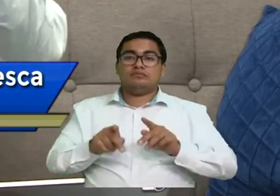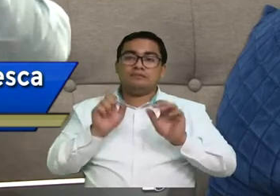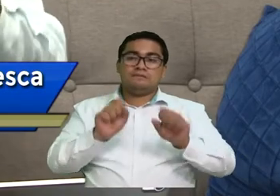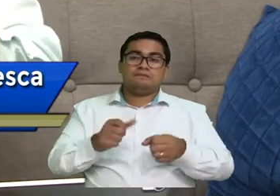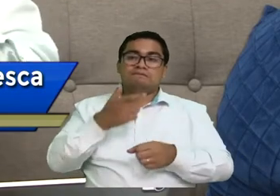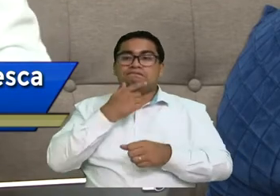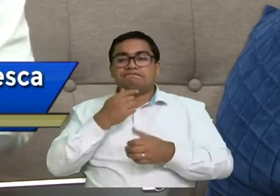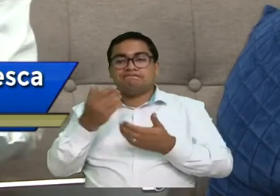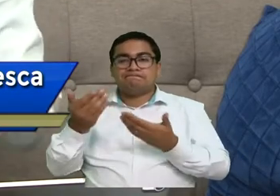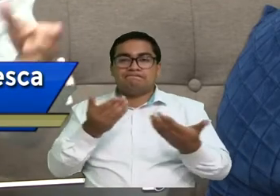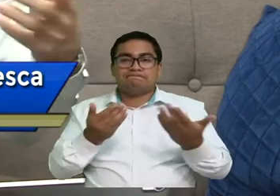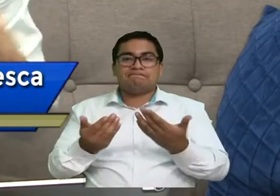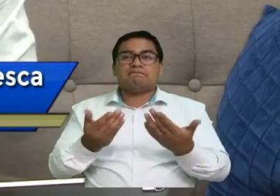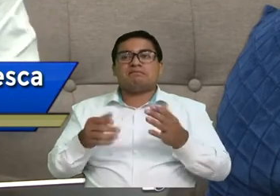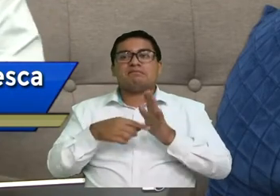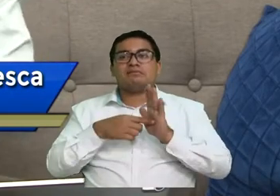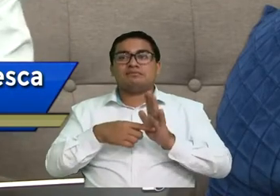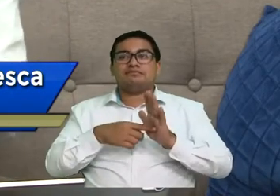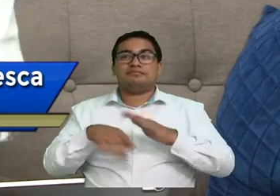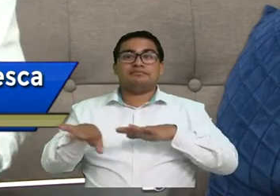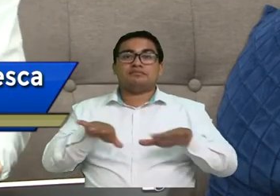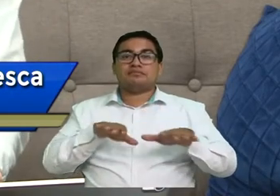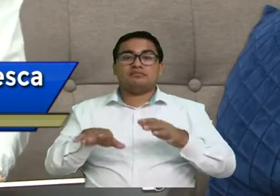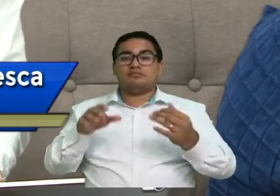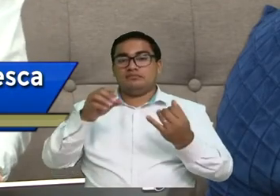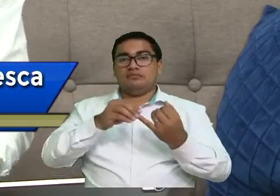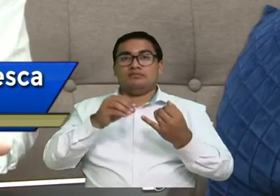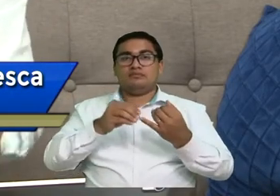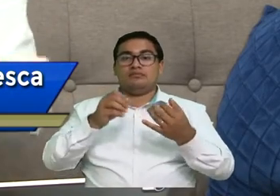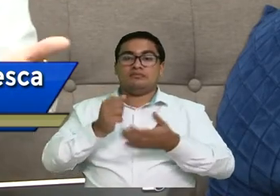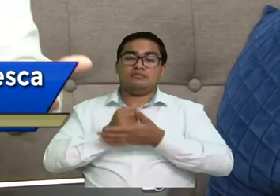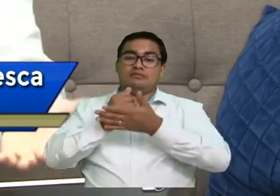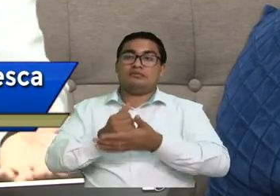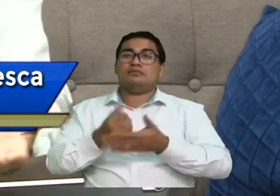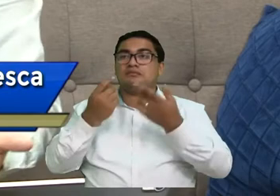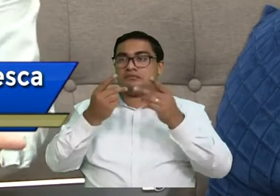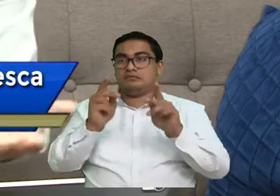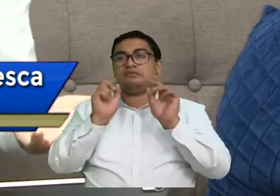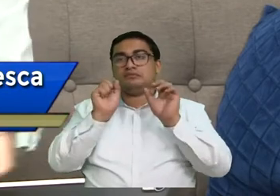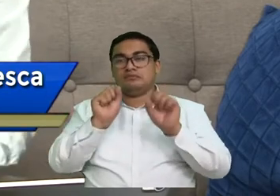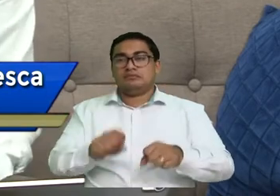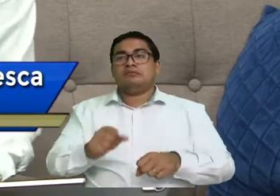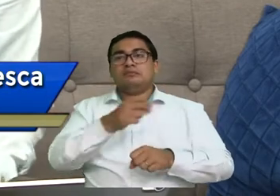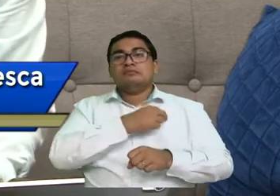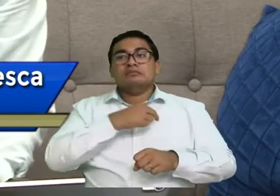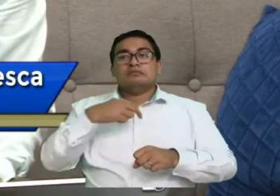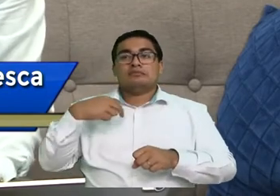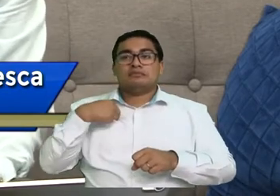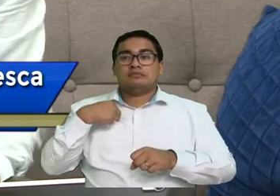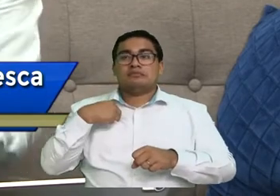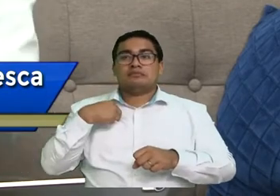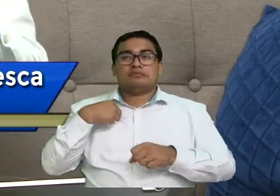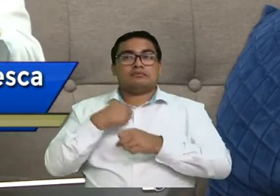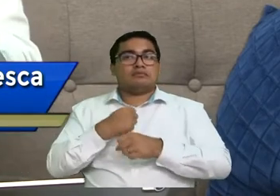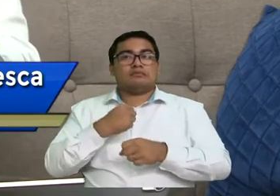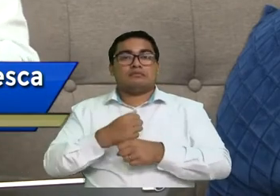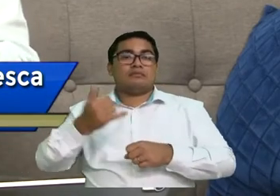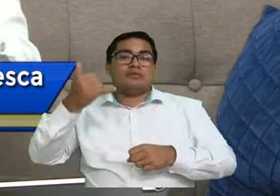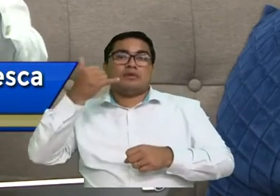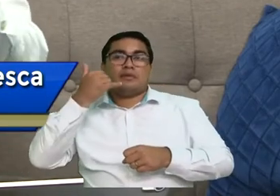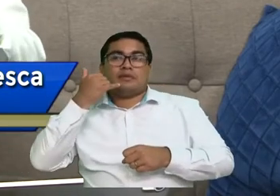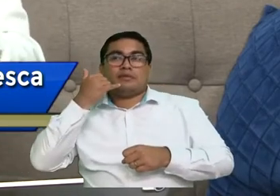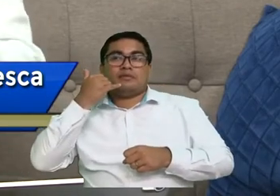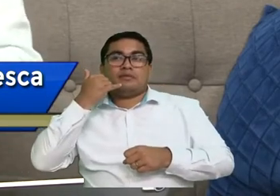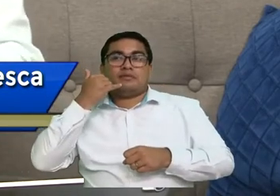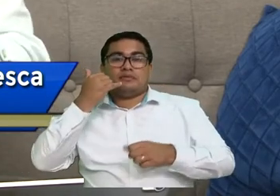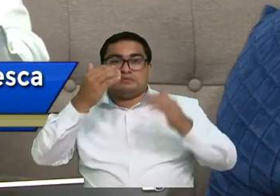también, ya, si no puede llegar el técnico nuestro, entonces puede accesar a través de su teléfono,